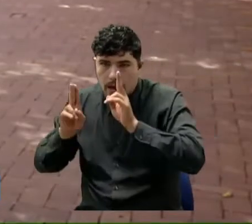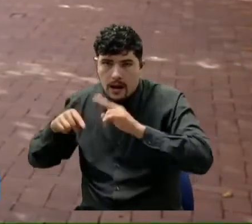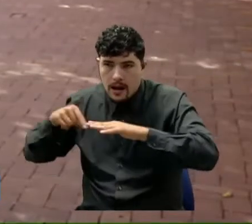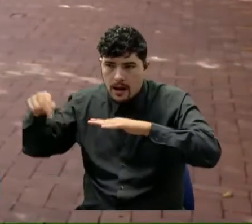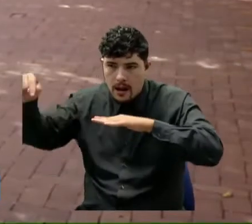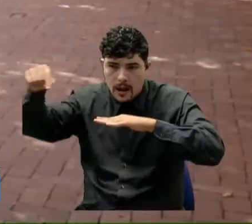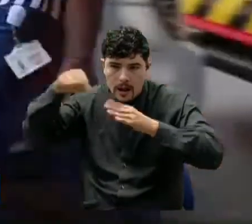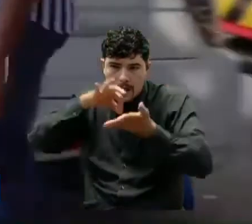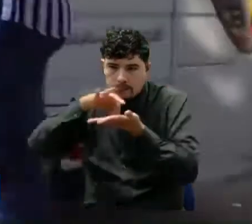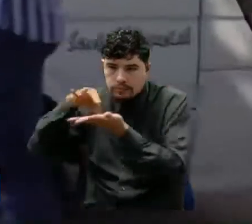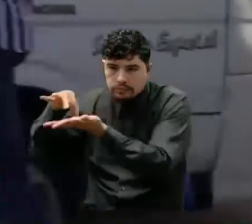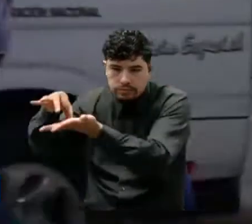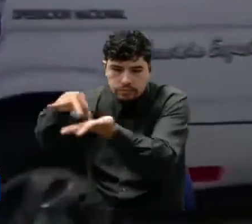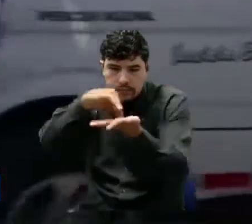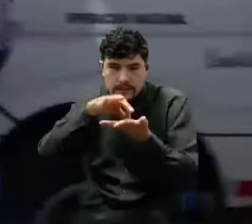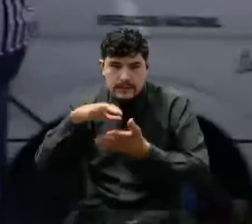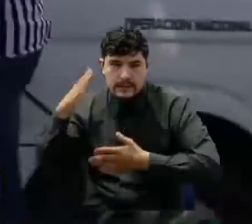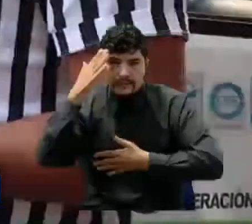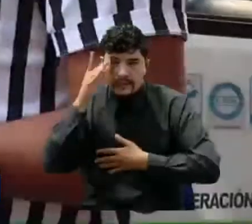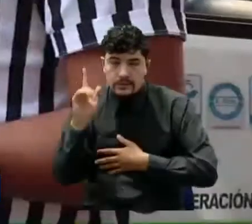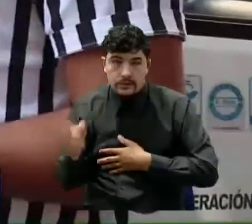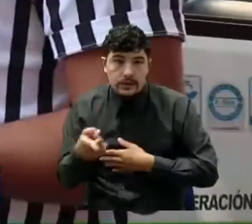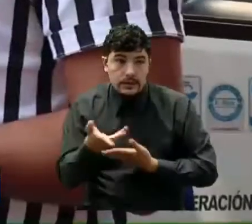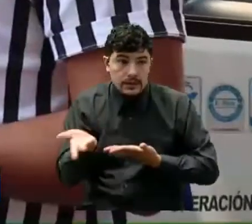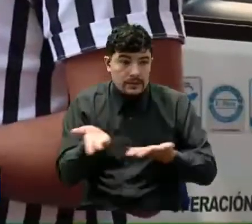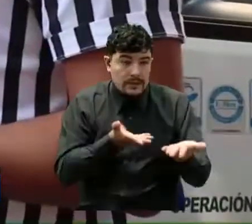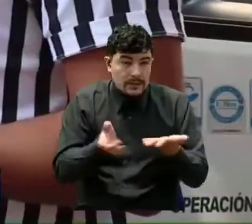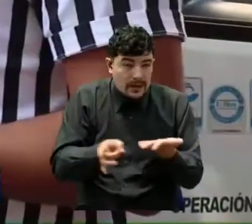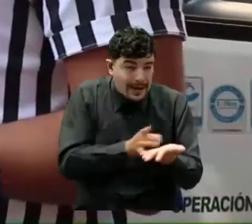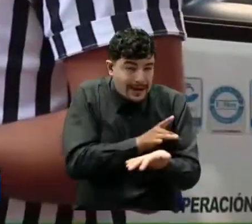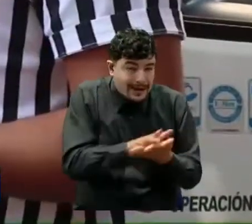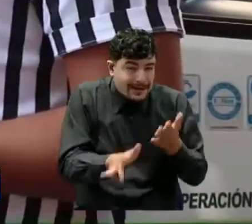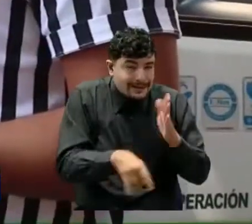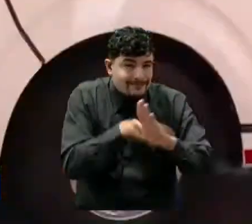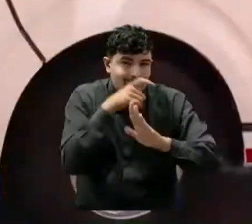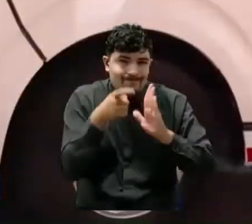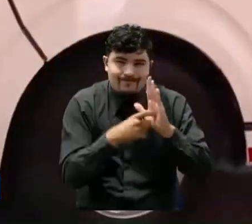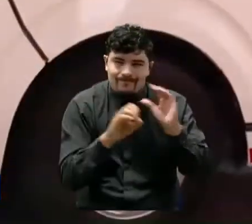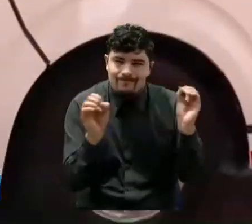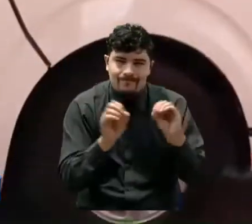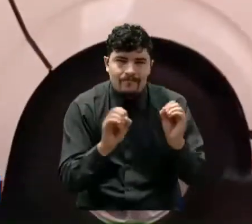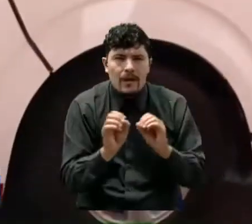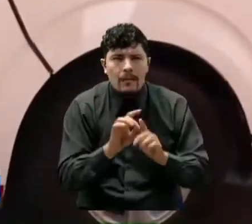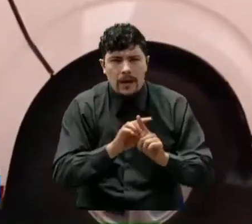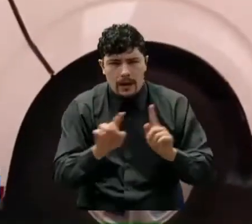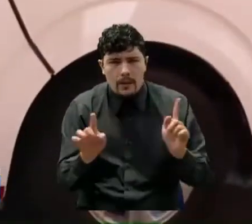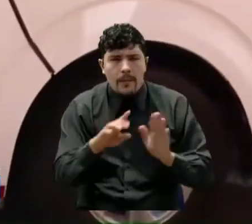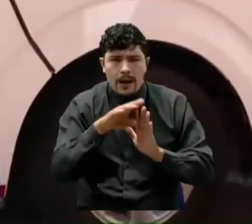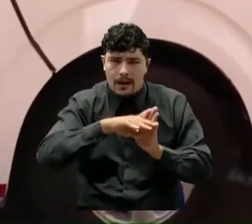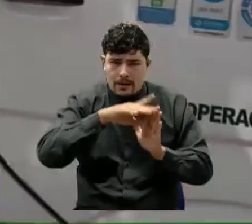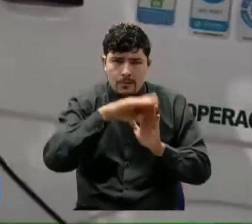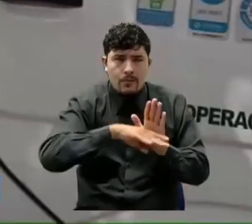estos compañeros. Aunque el servicio no es gratuito, tiene un costo menor al del transporte público y